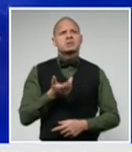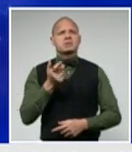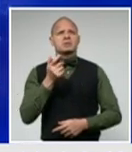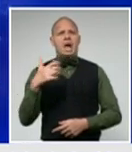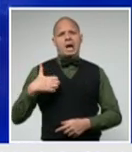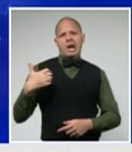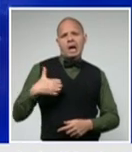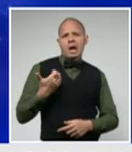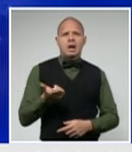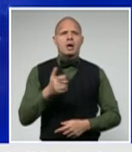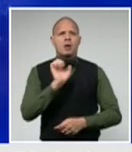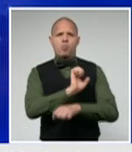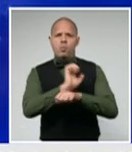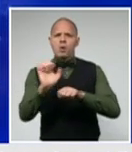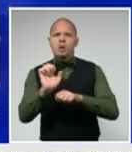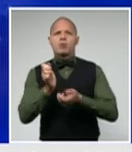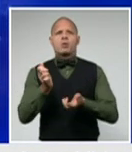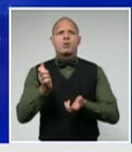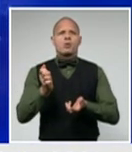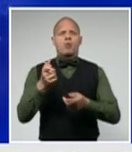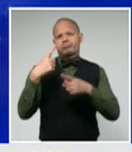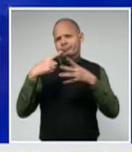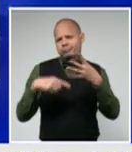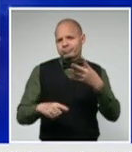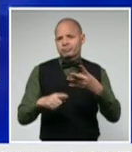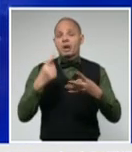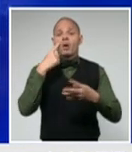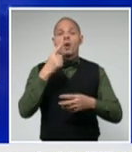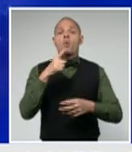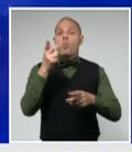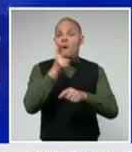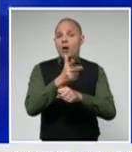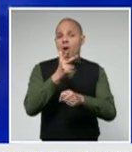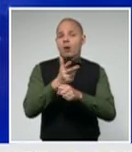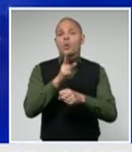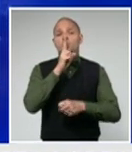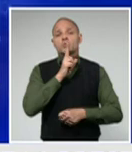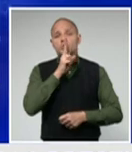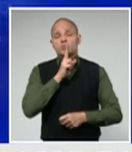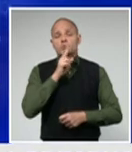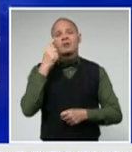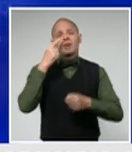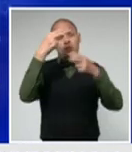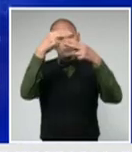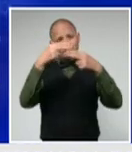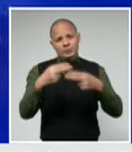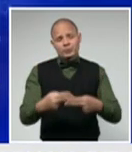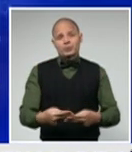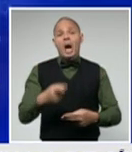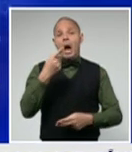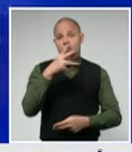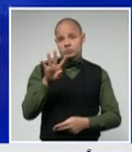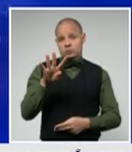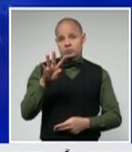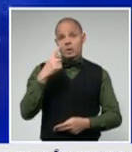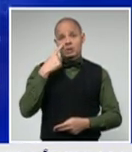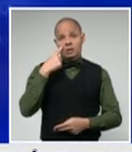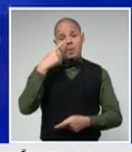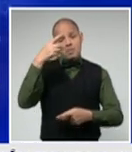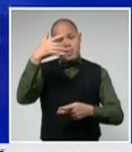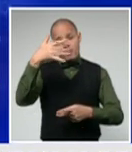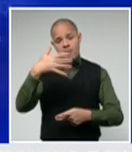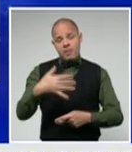Dominicana, Guatemala y Honduras. Son los 14 países en este orden de acuerdo al número de